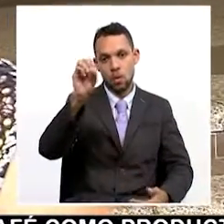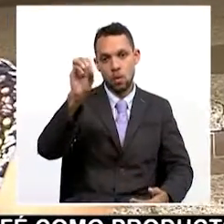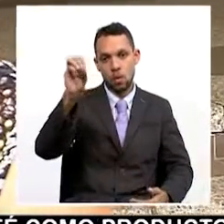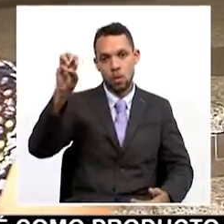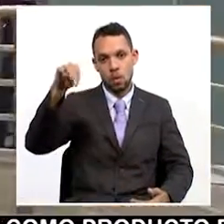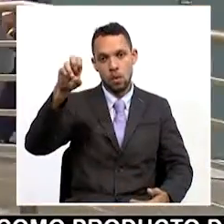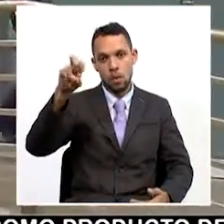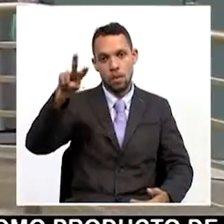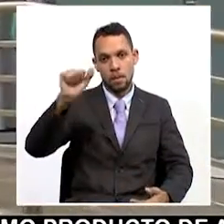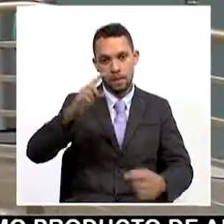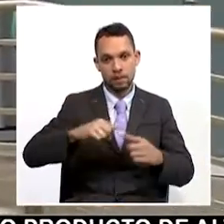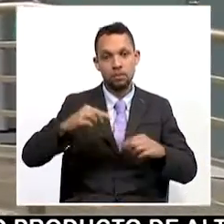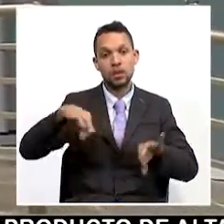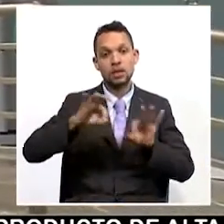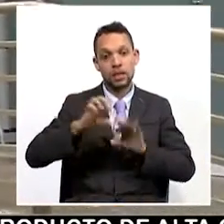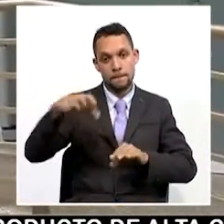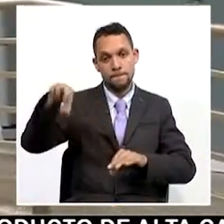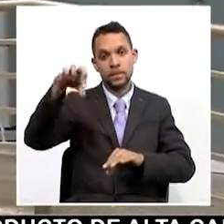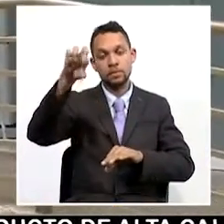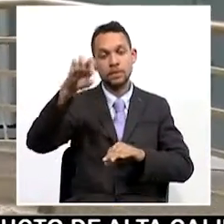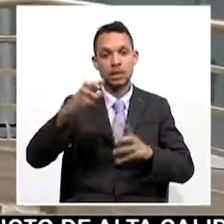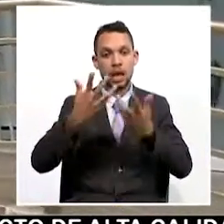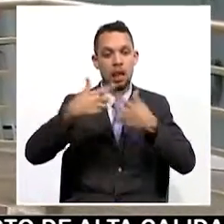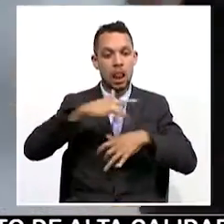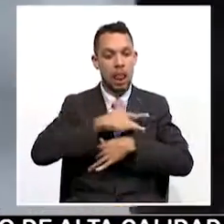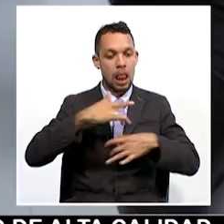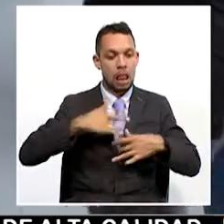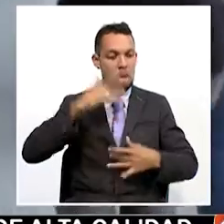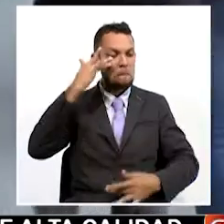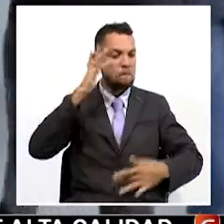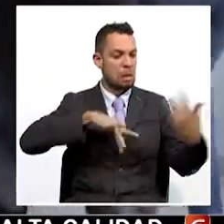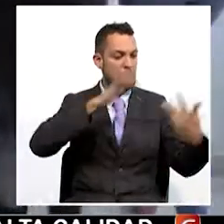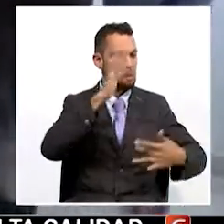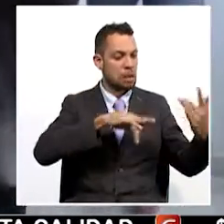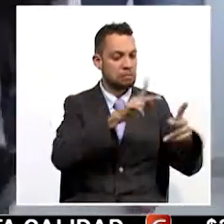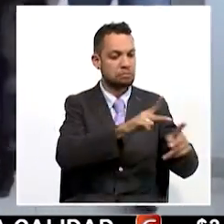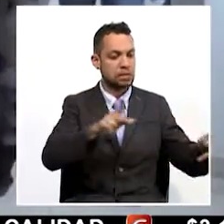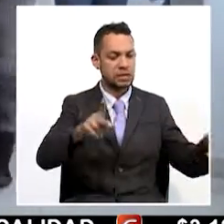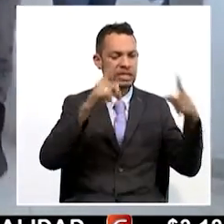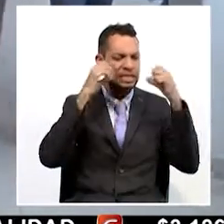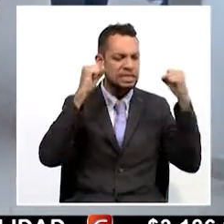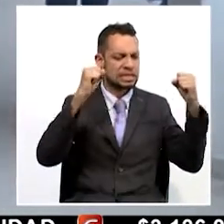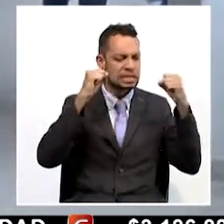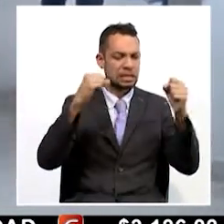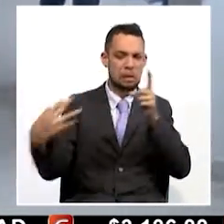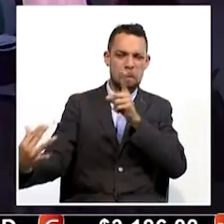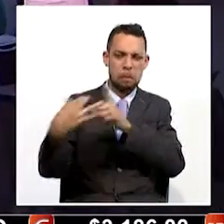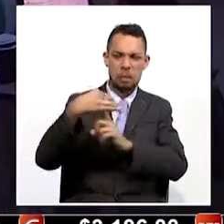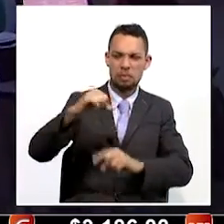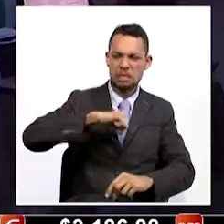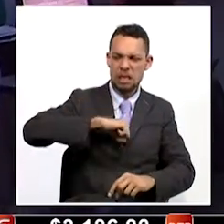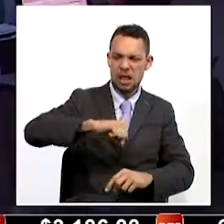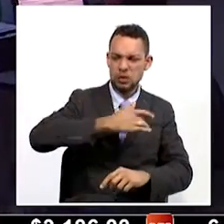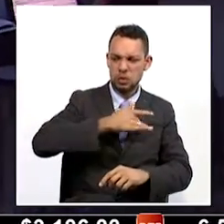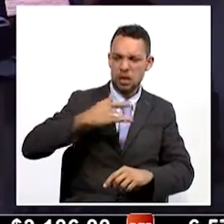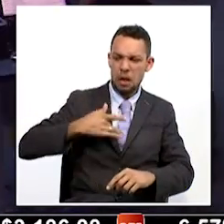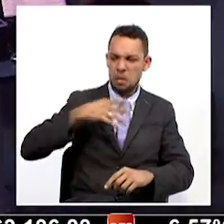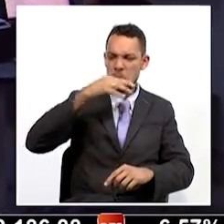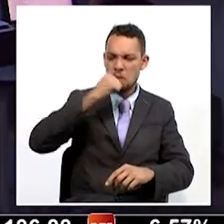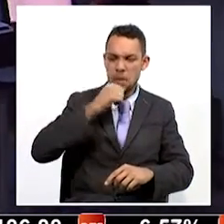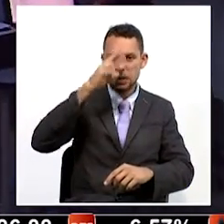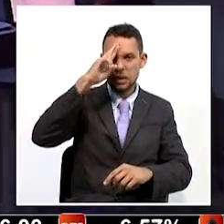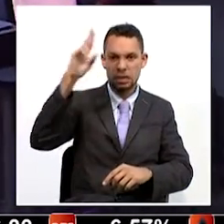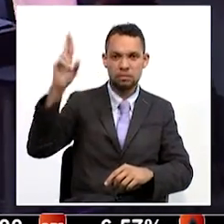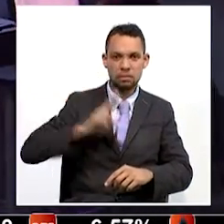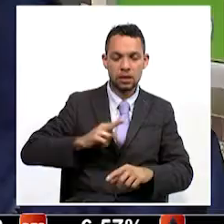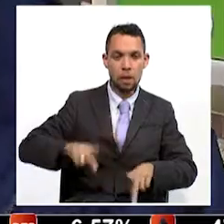ese especialista. La salud en el país sigue de mal en peor y cada día los colombianos sienten que son vulnerados sus derechos humanos y especialmente